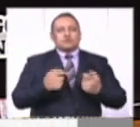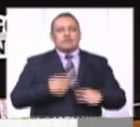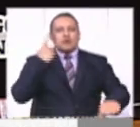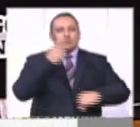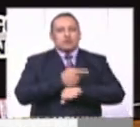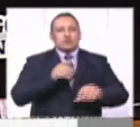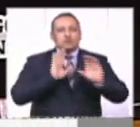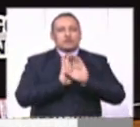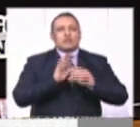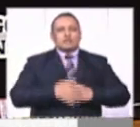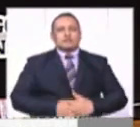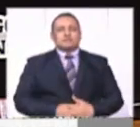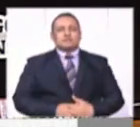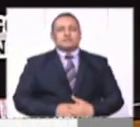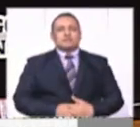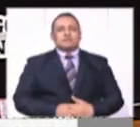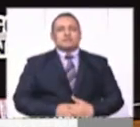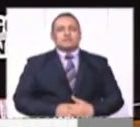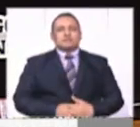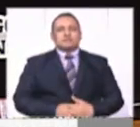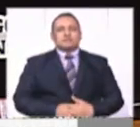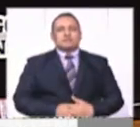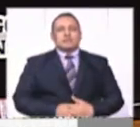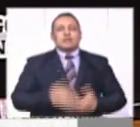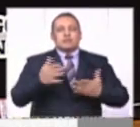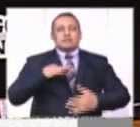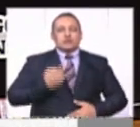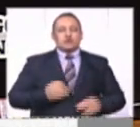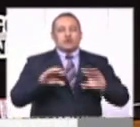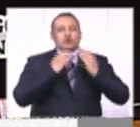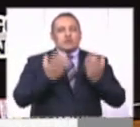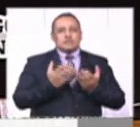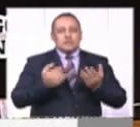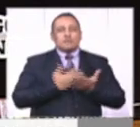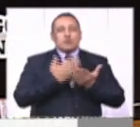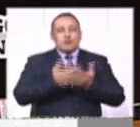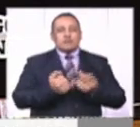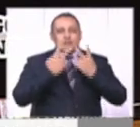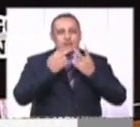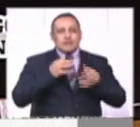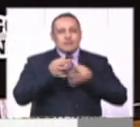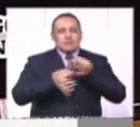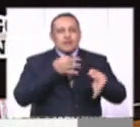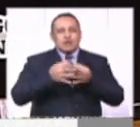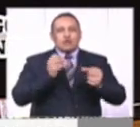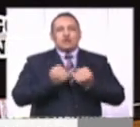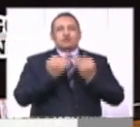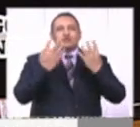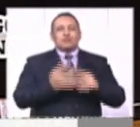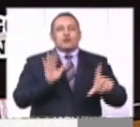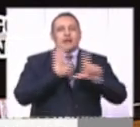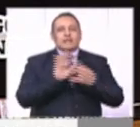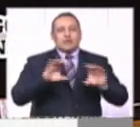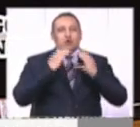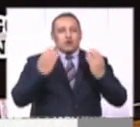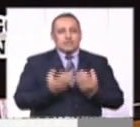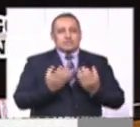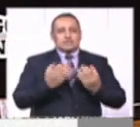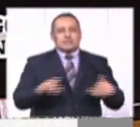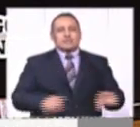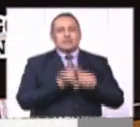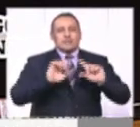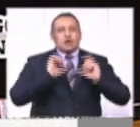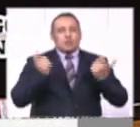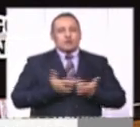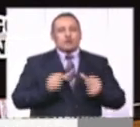acusaciones constitucionales señores congresistas habiéndose establecido el número legal de congresistas de